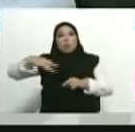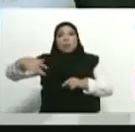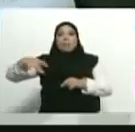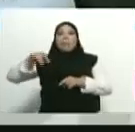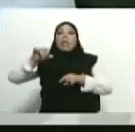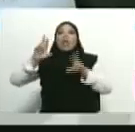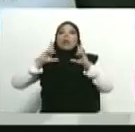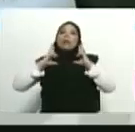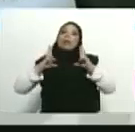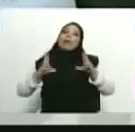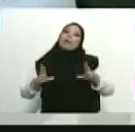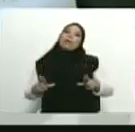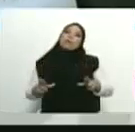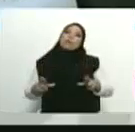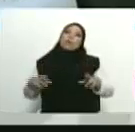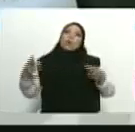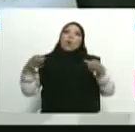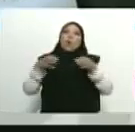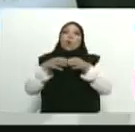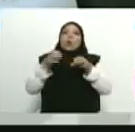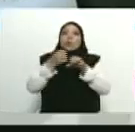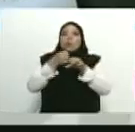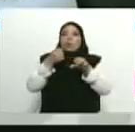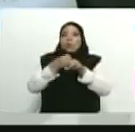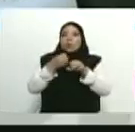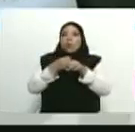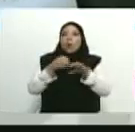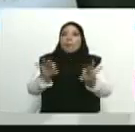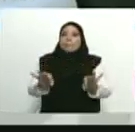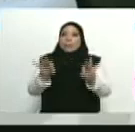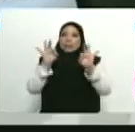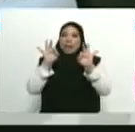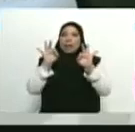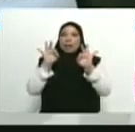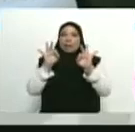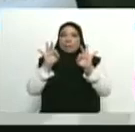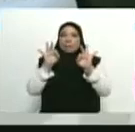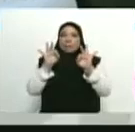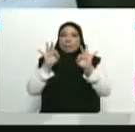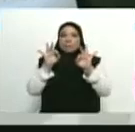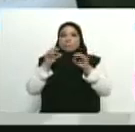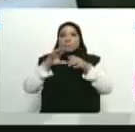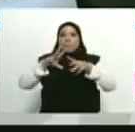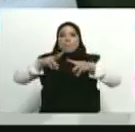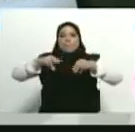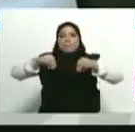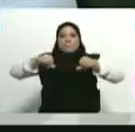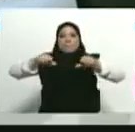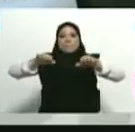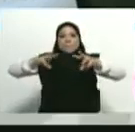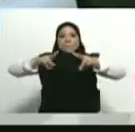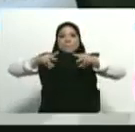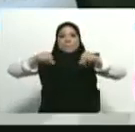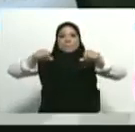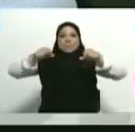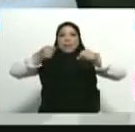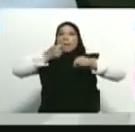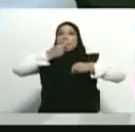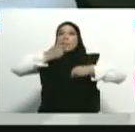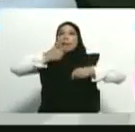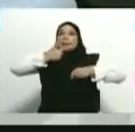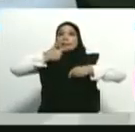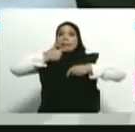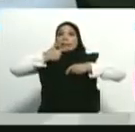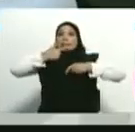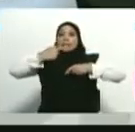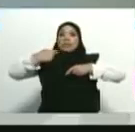maravilloso con un grupo de trabajadores profesionales especializados en, bueno, en masoterapia, en estética, en fisioterapia.